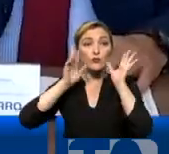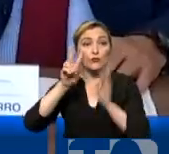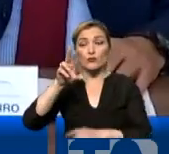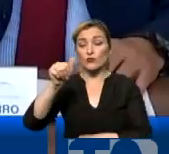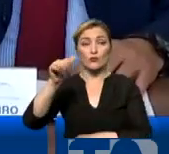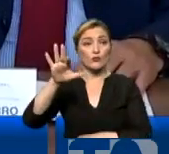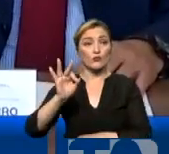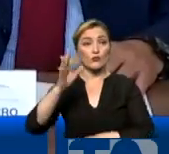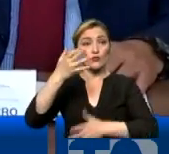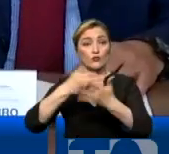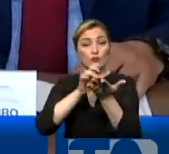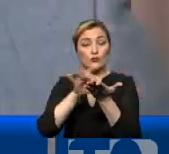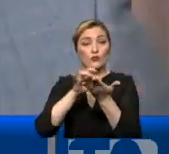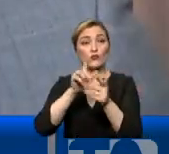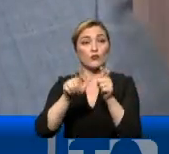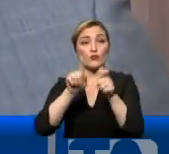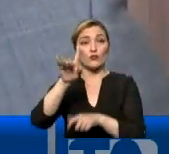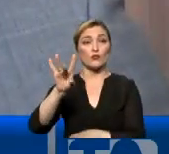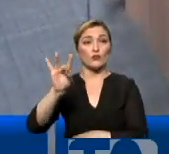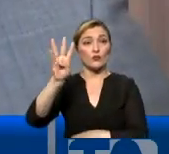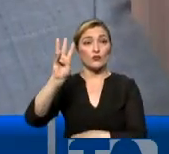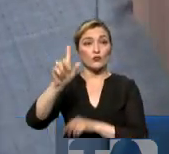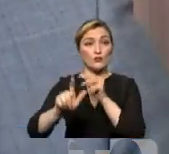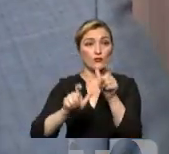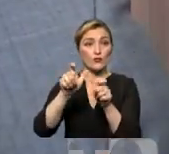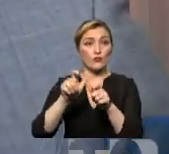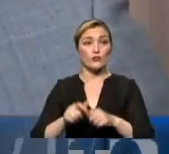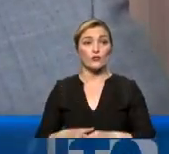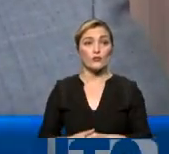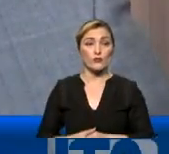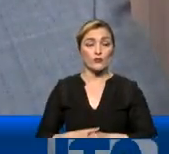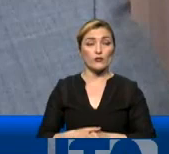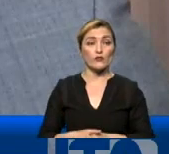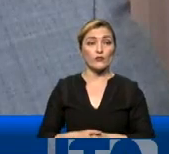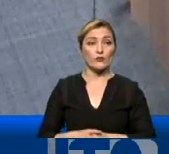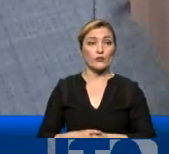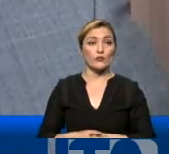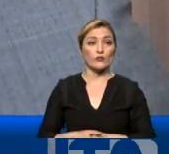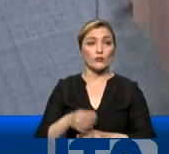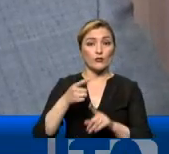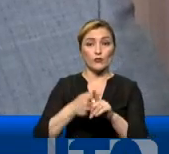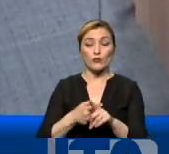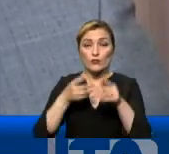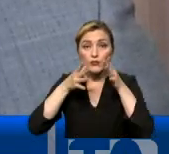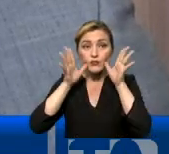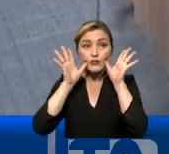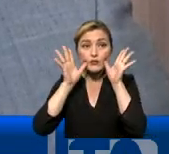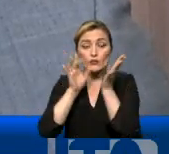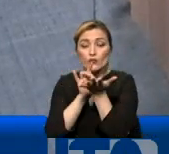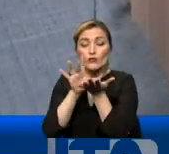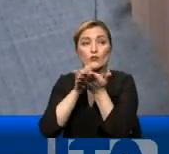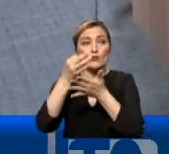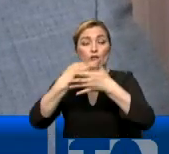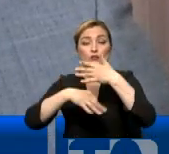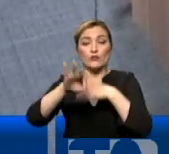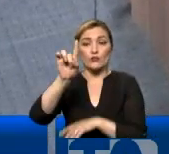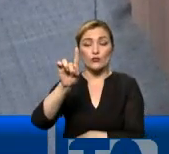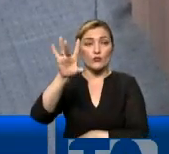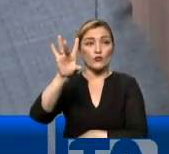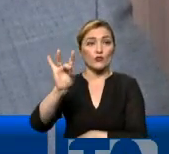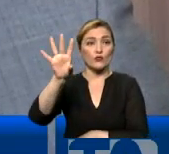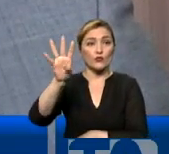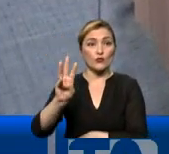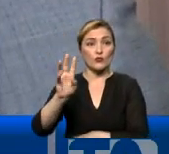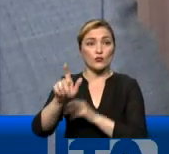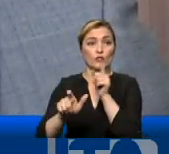a 186 personas. Respecto de las desvinculaciones que se han hecho en el mes de diciembre, son un total de 186